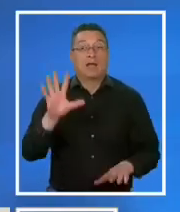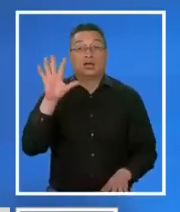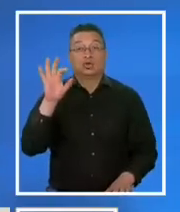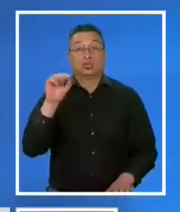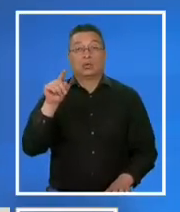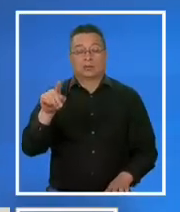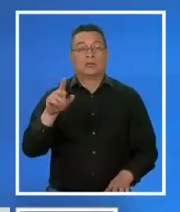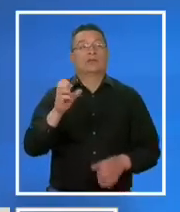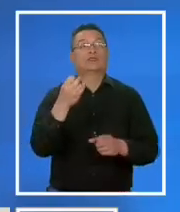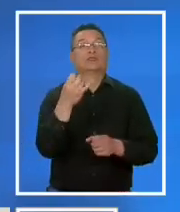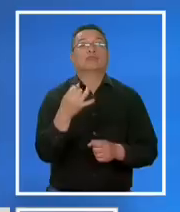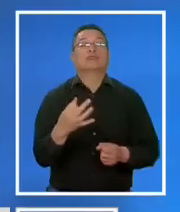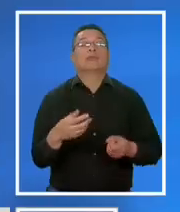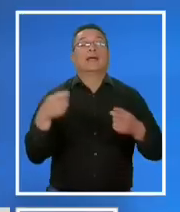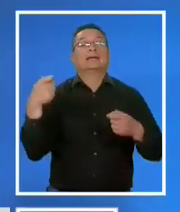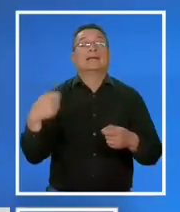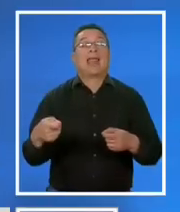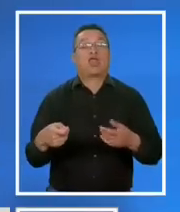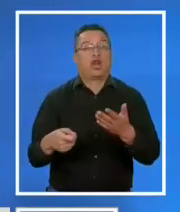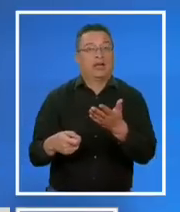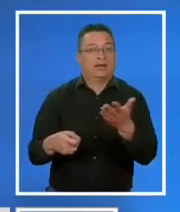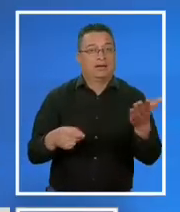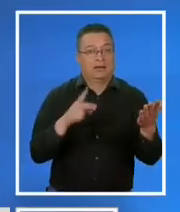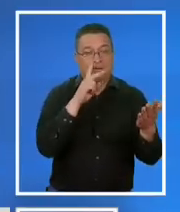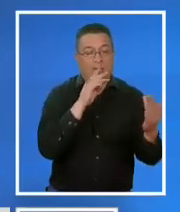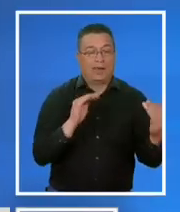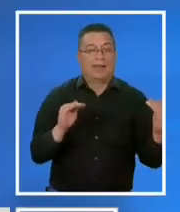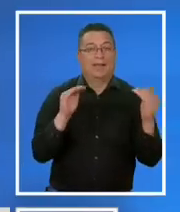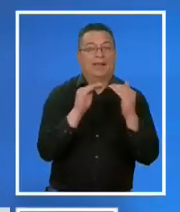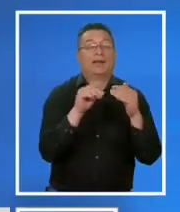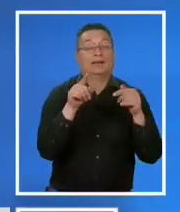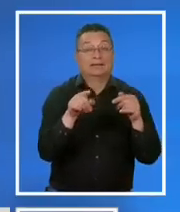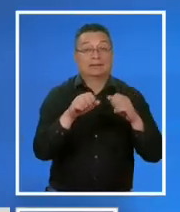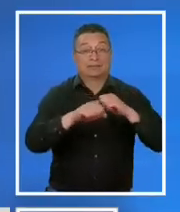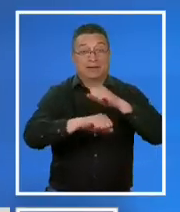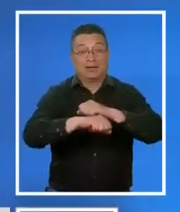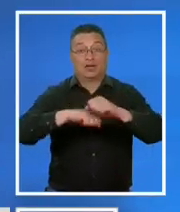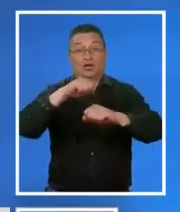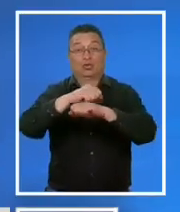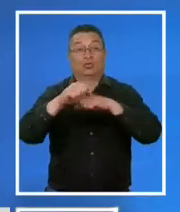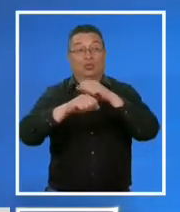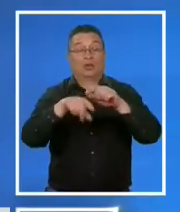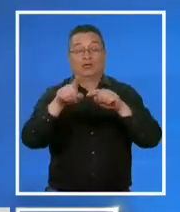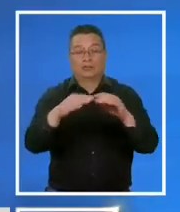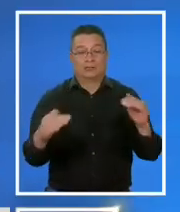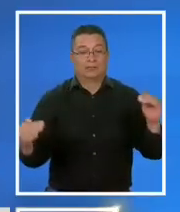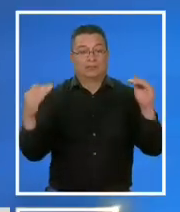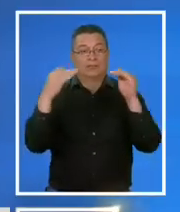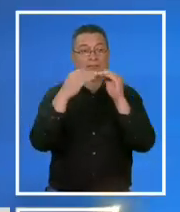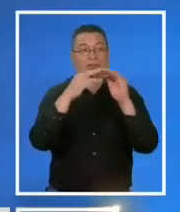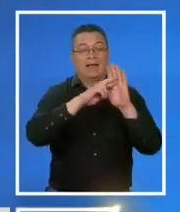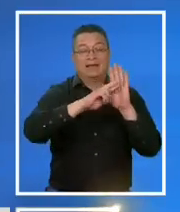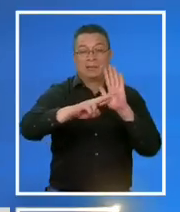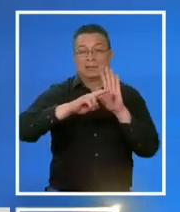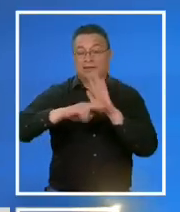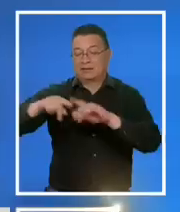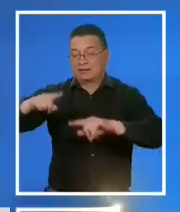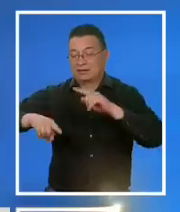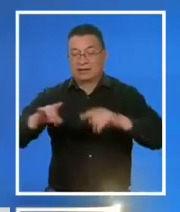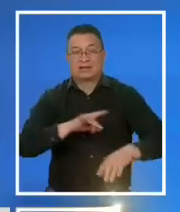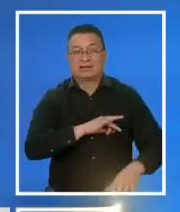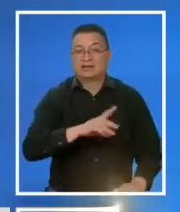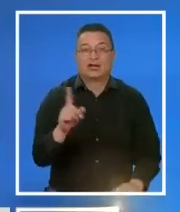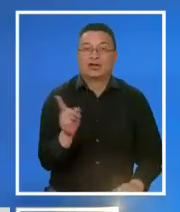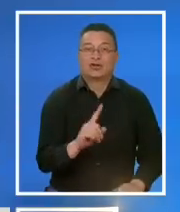responden al número de senadores Y esa ese esa estructura no es coincidente con la representación territorial de chile